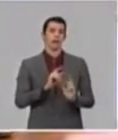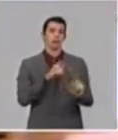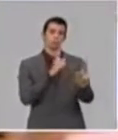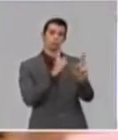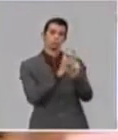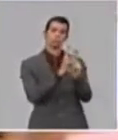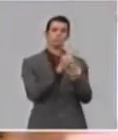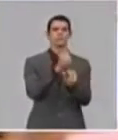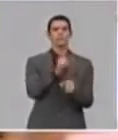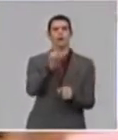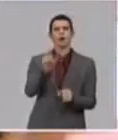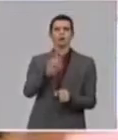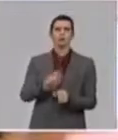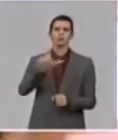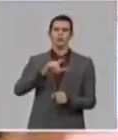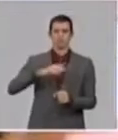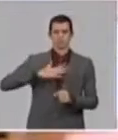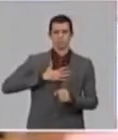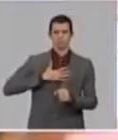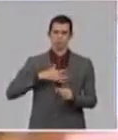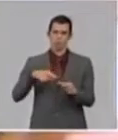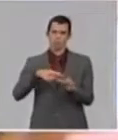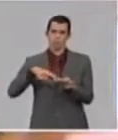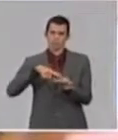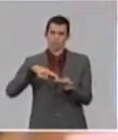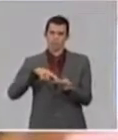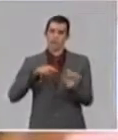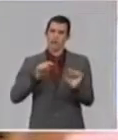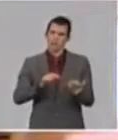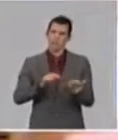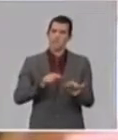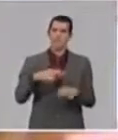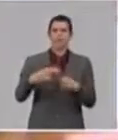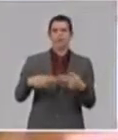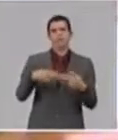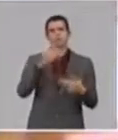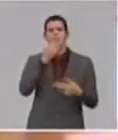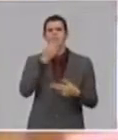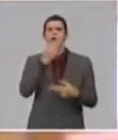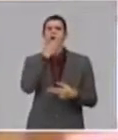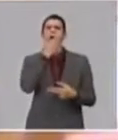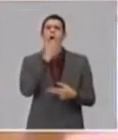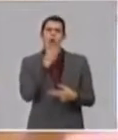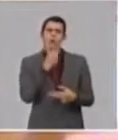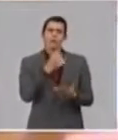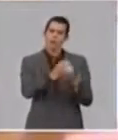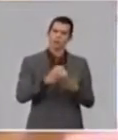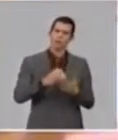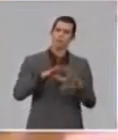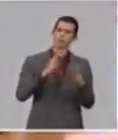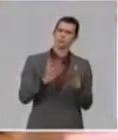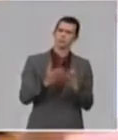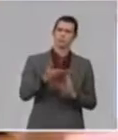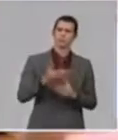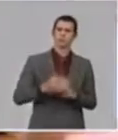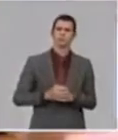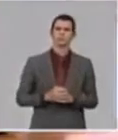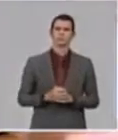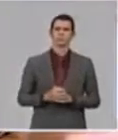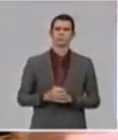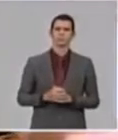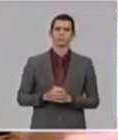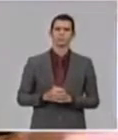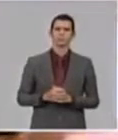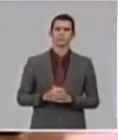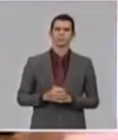CDR, la federación, la dirección de trabajo, los jóvenes que están trabajando ahí activamente en el Consejo Popular,